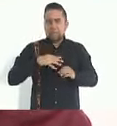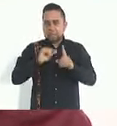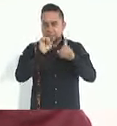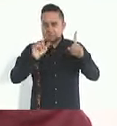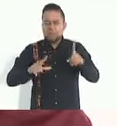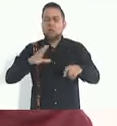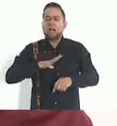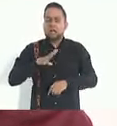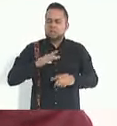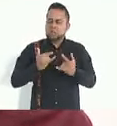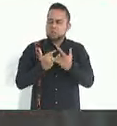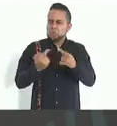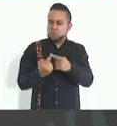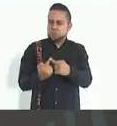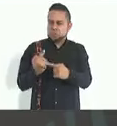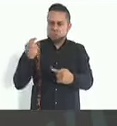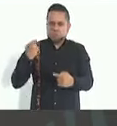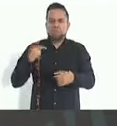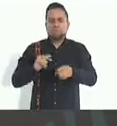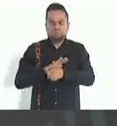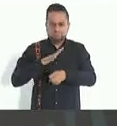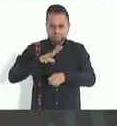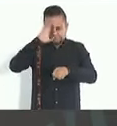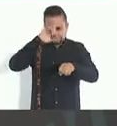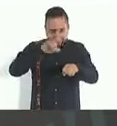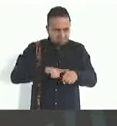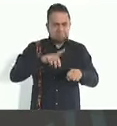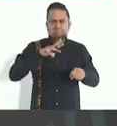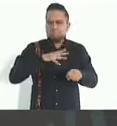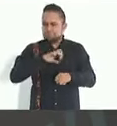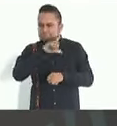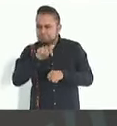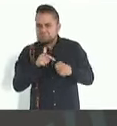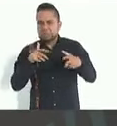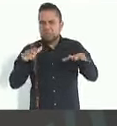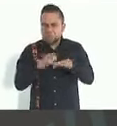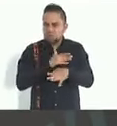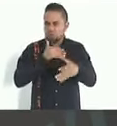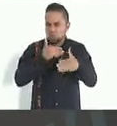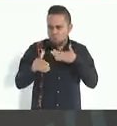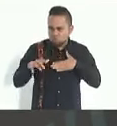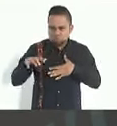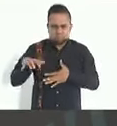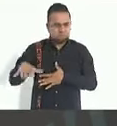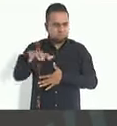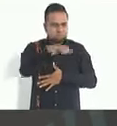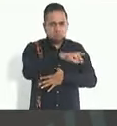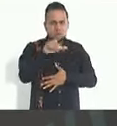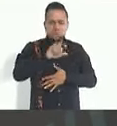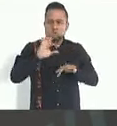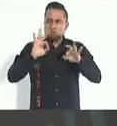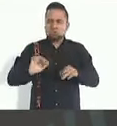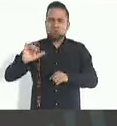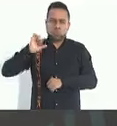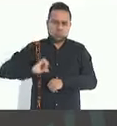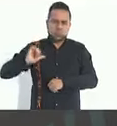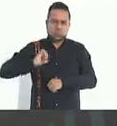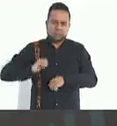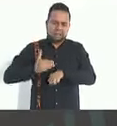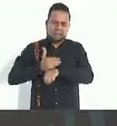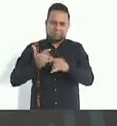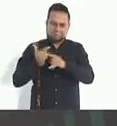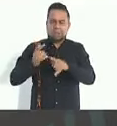profundo, por las culturas, las civilizaciones que florecieron en la época